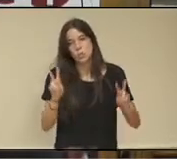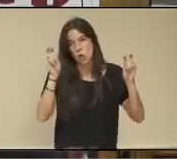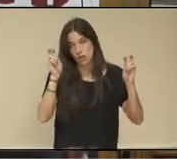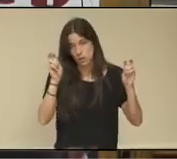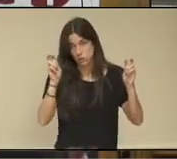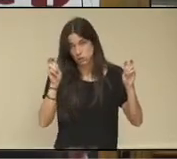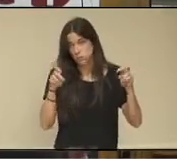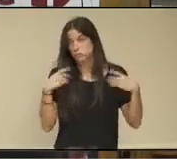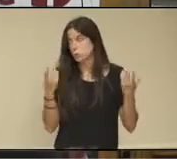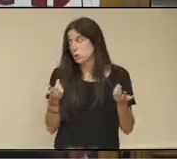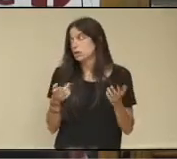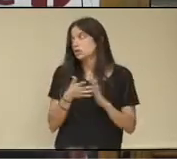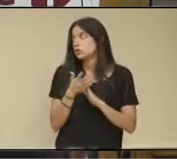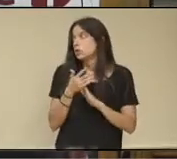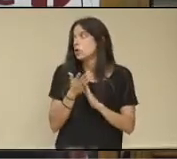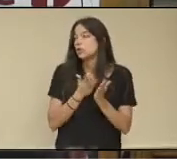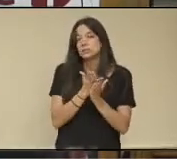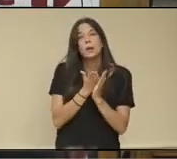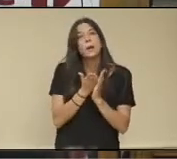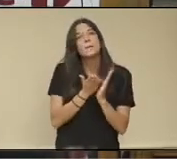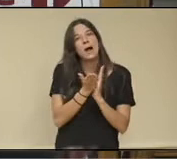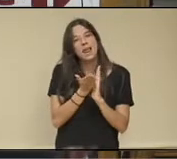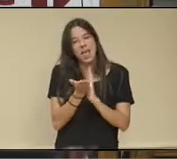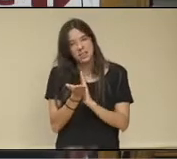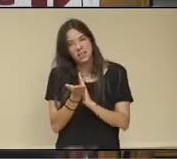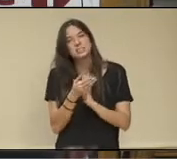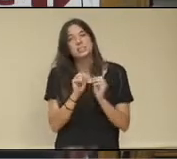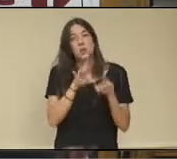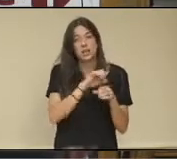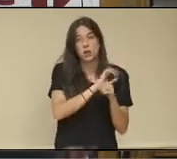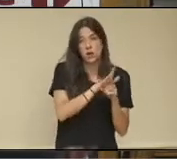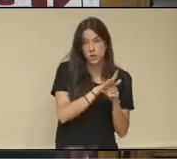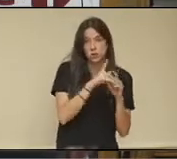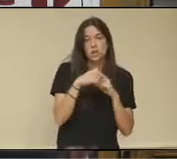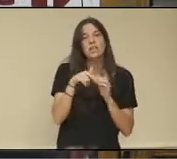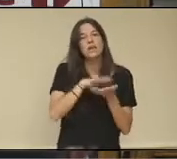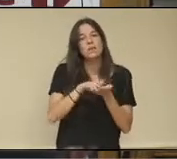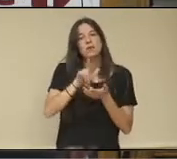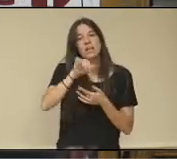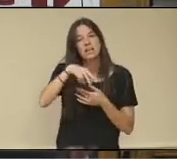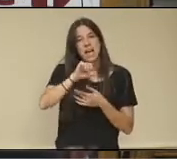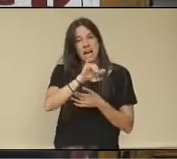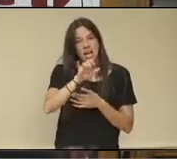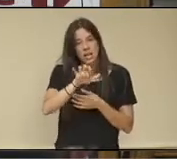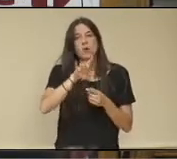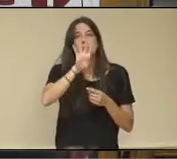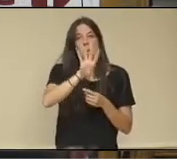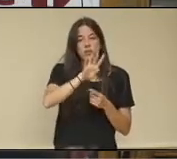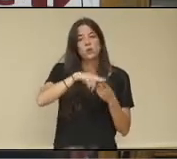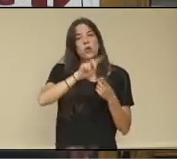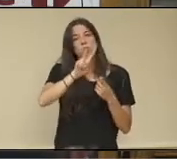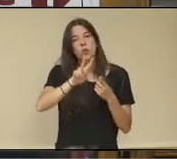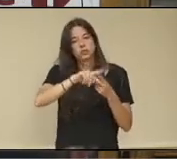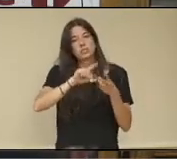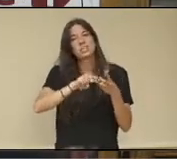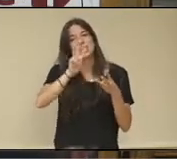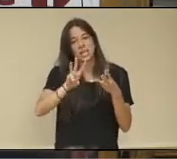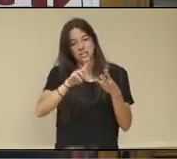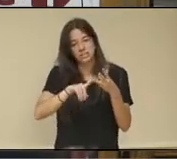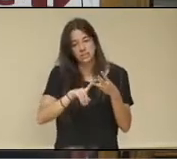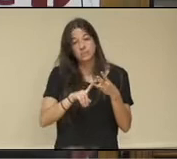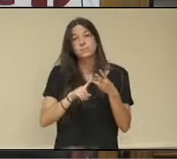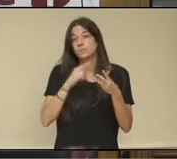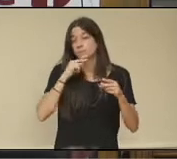serían como las variantes en coronavirus, en que son el linaje 4, el linaje 2 y 3, que son los que